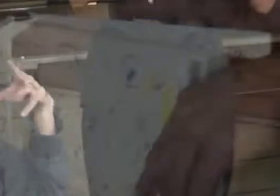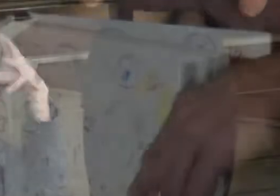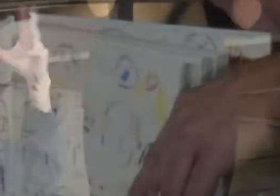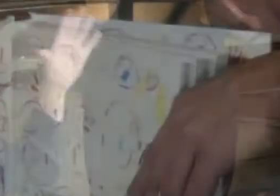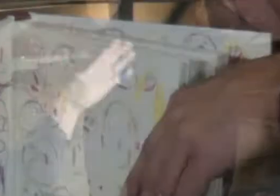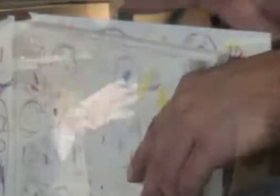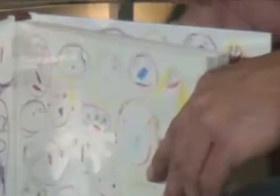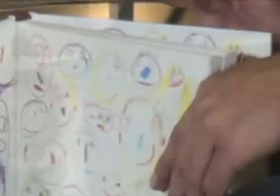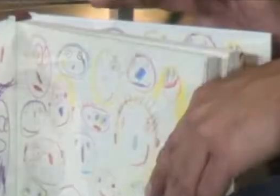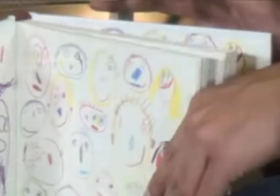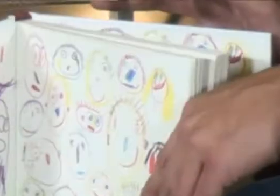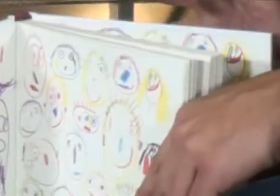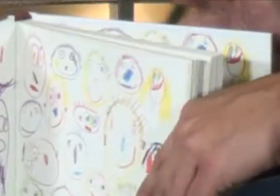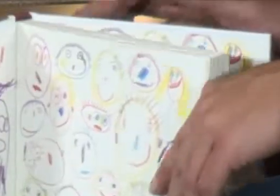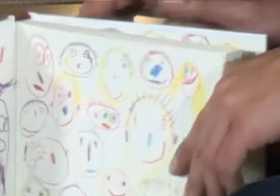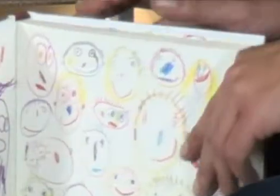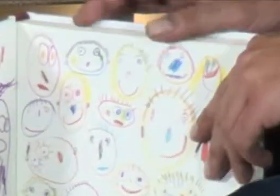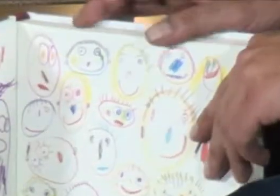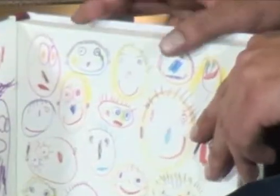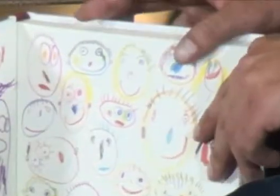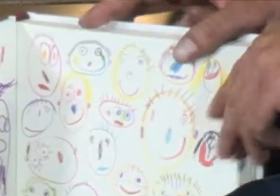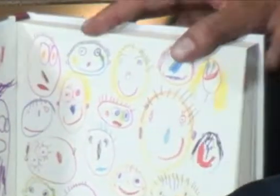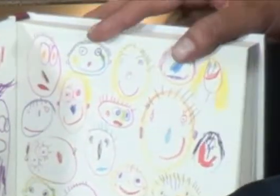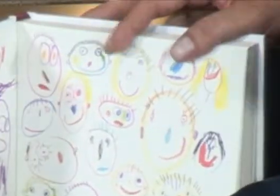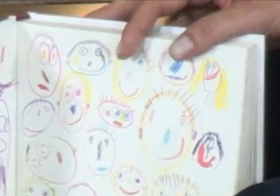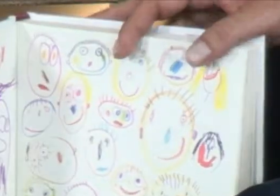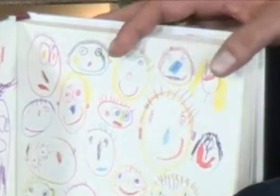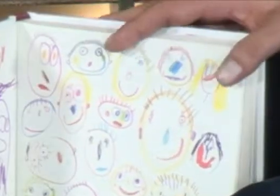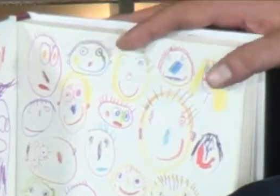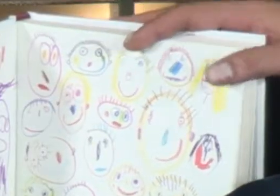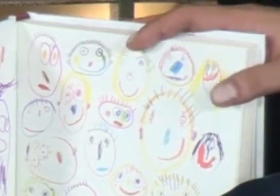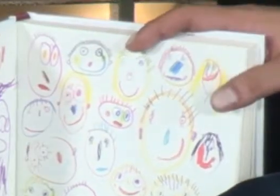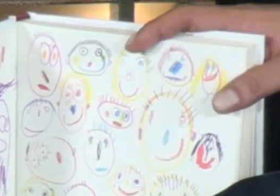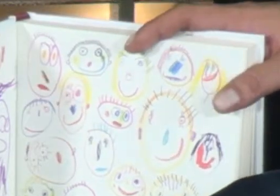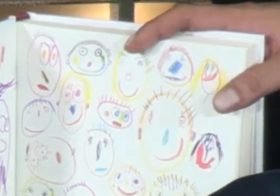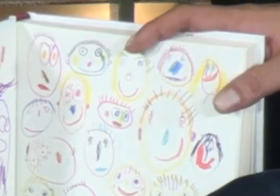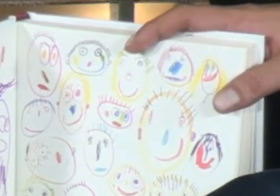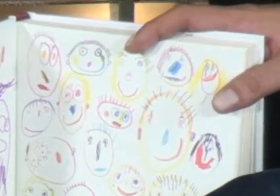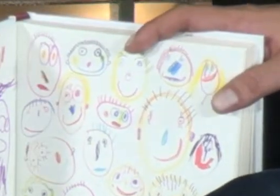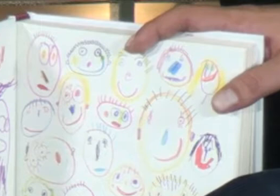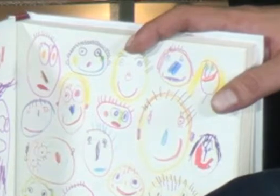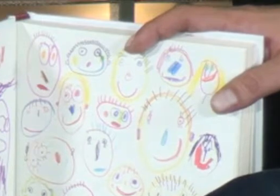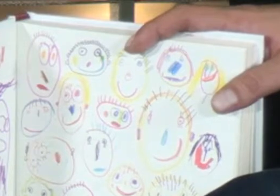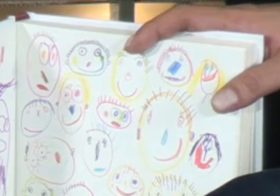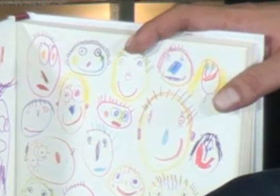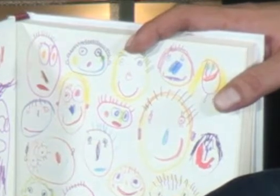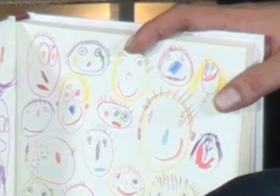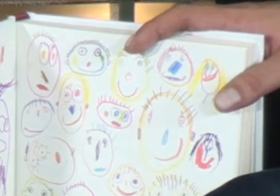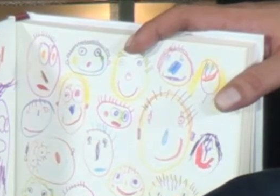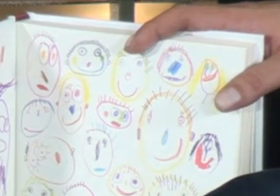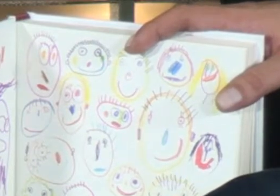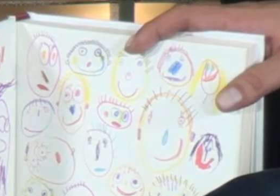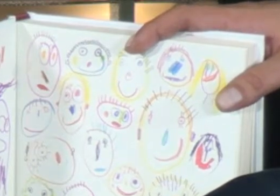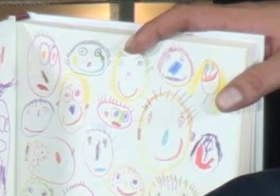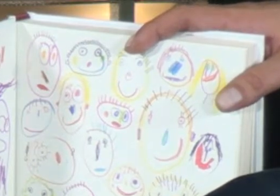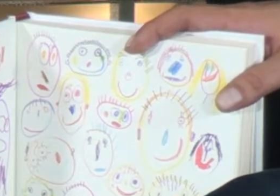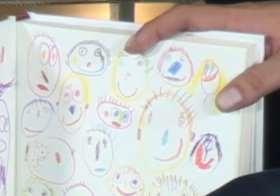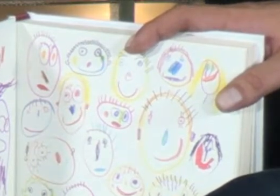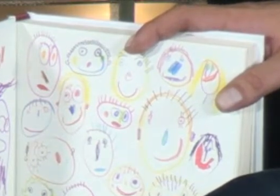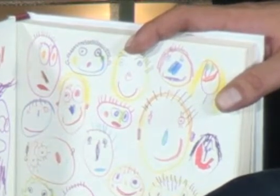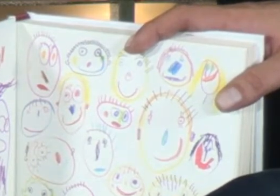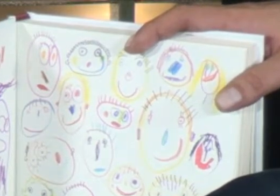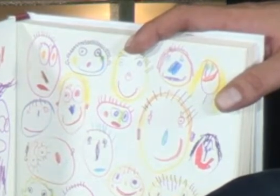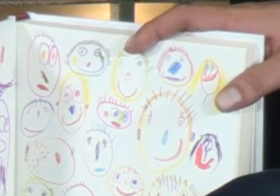cabeza dos brazos dos pies de 2 estoy soy yo todo completo y un día me